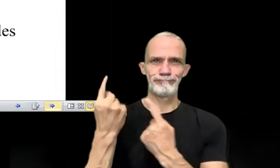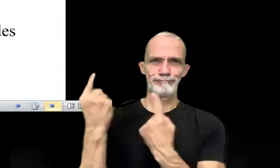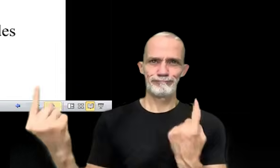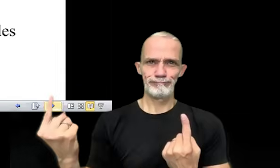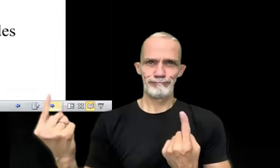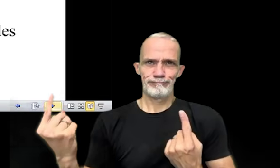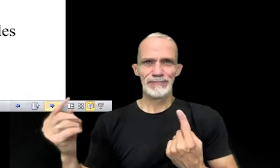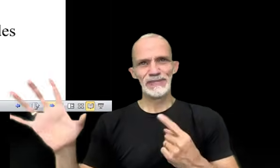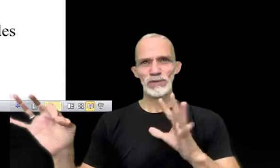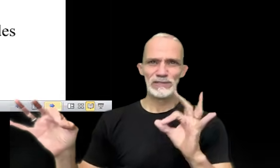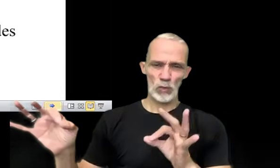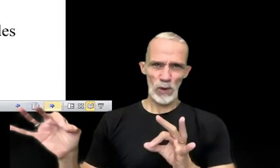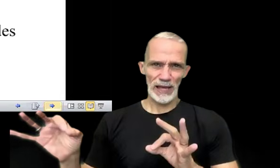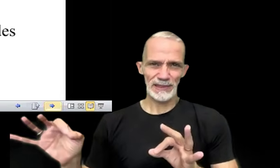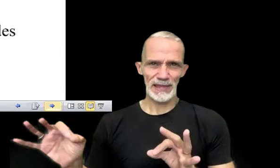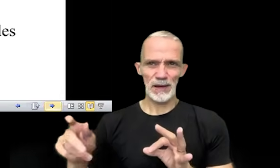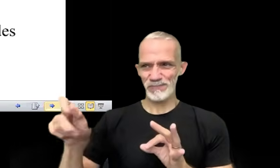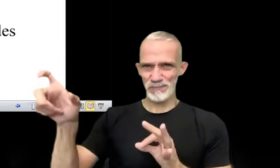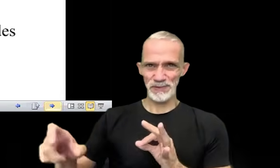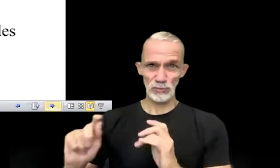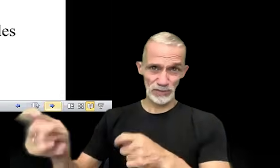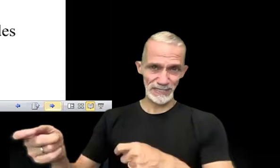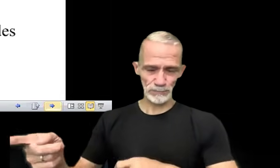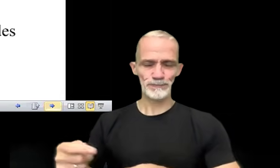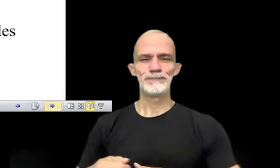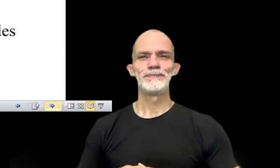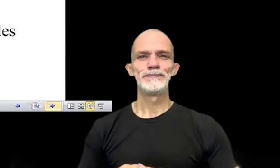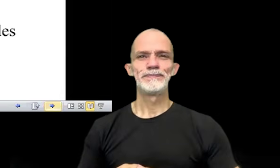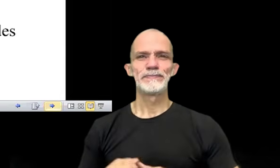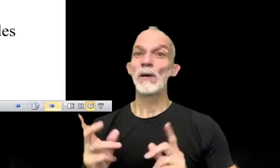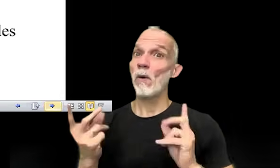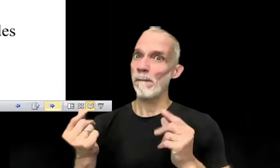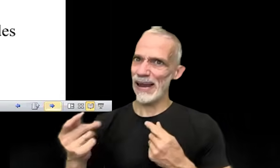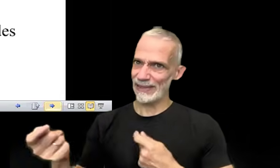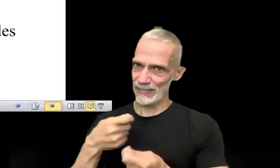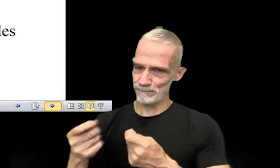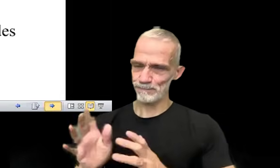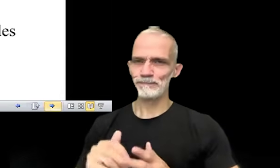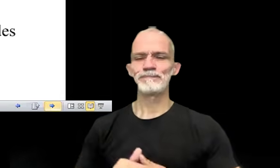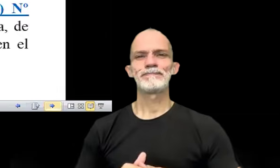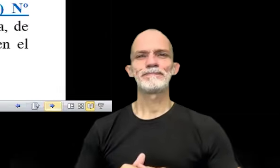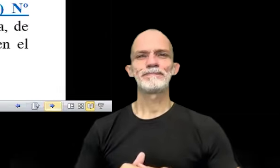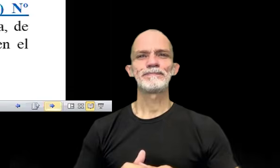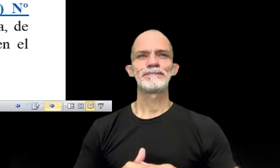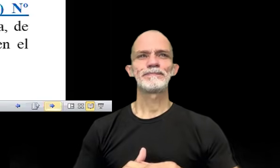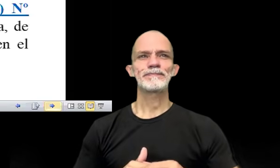quien yo, ¿sí? A quien yo hice esa cesión onerosa.